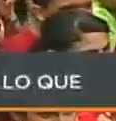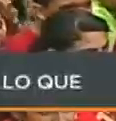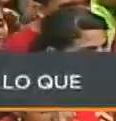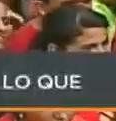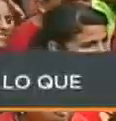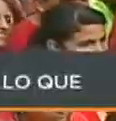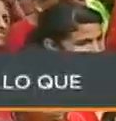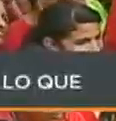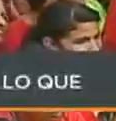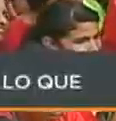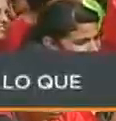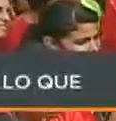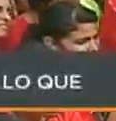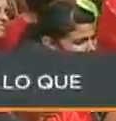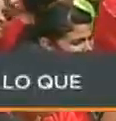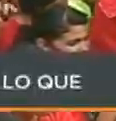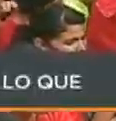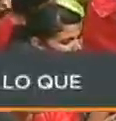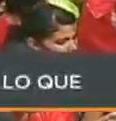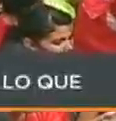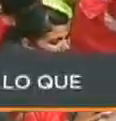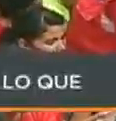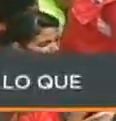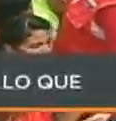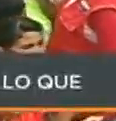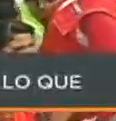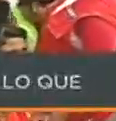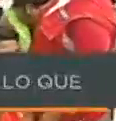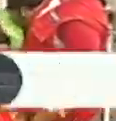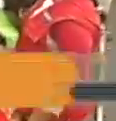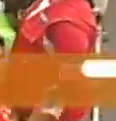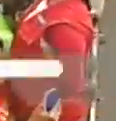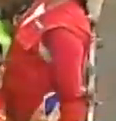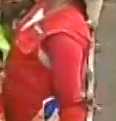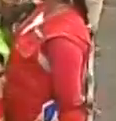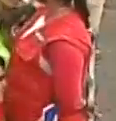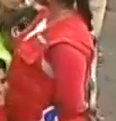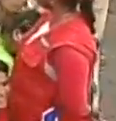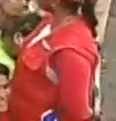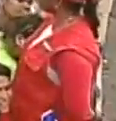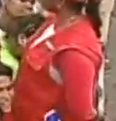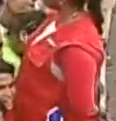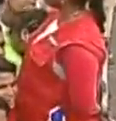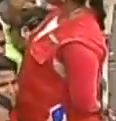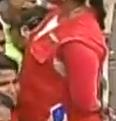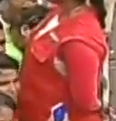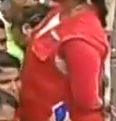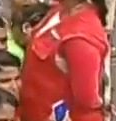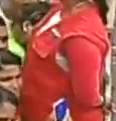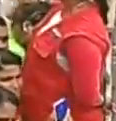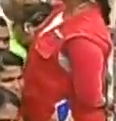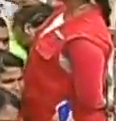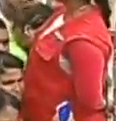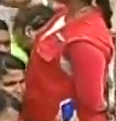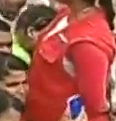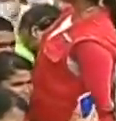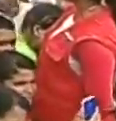dejamos otro busto al presidente nicolás maduro